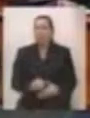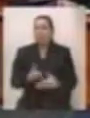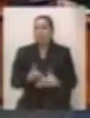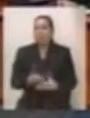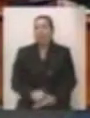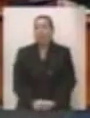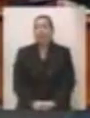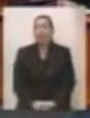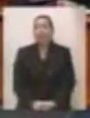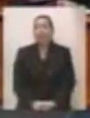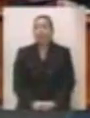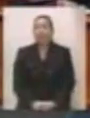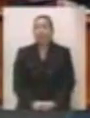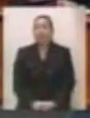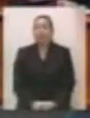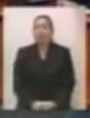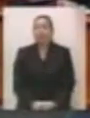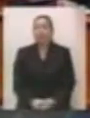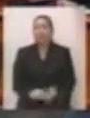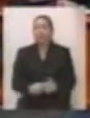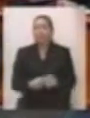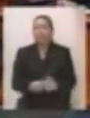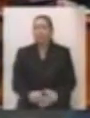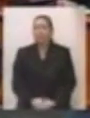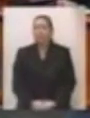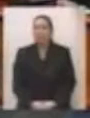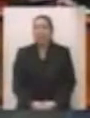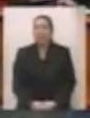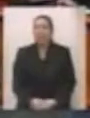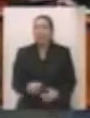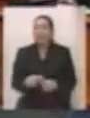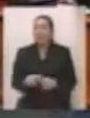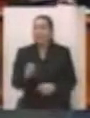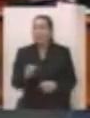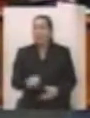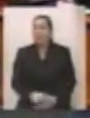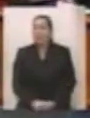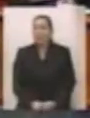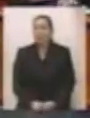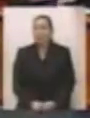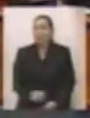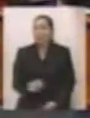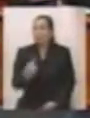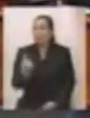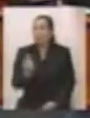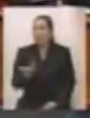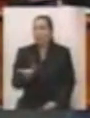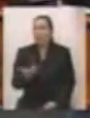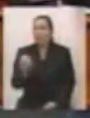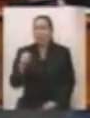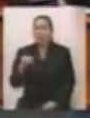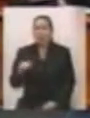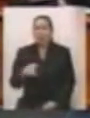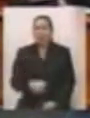llegaron acá al hemiciclo diversas personalidades, no solamente del